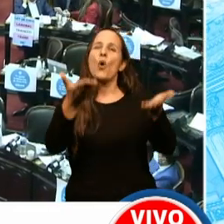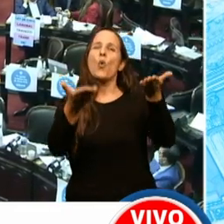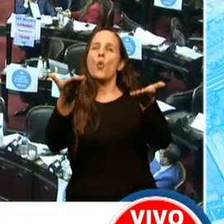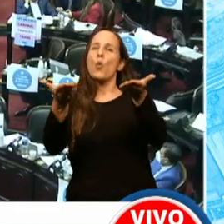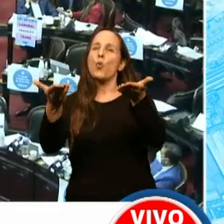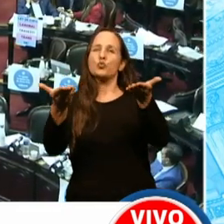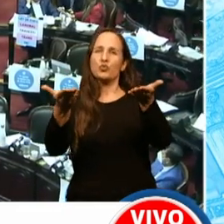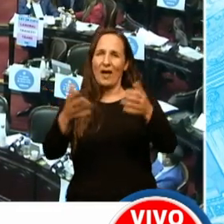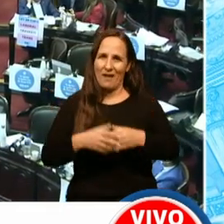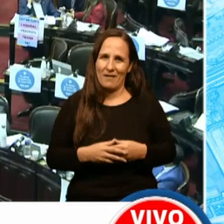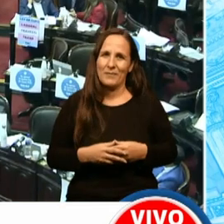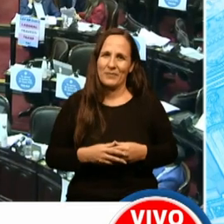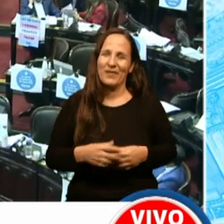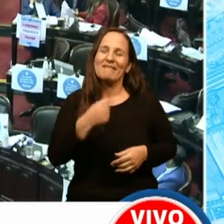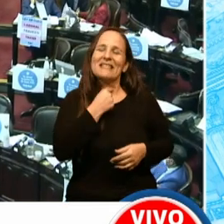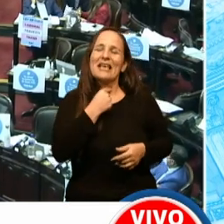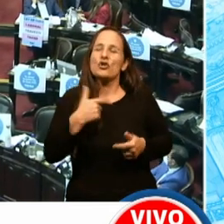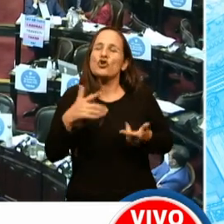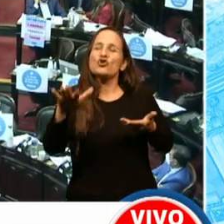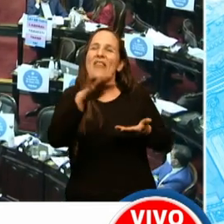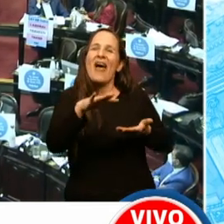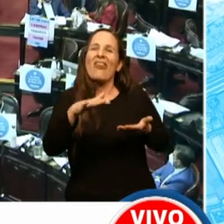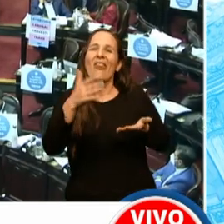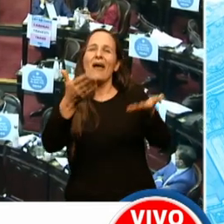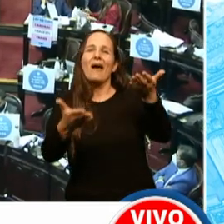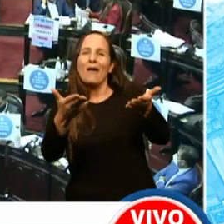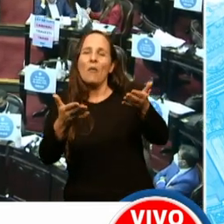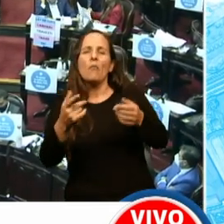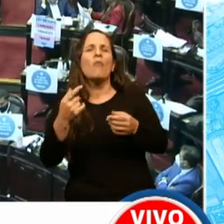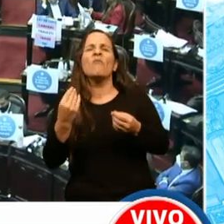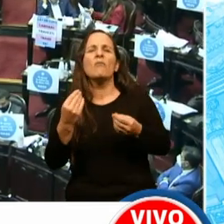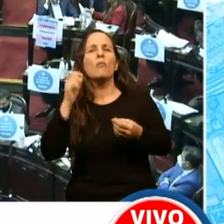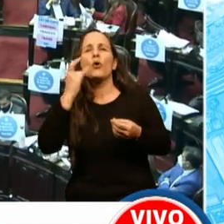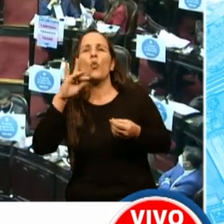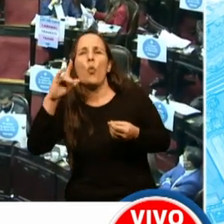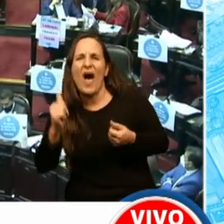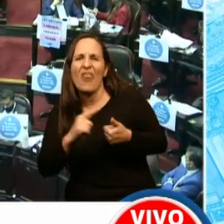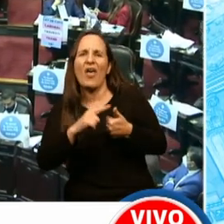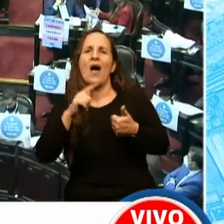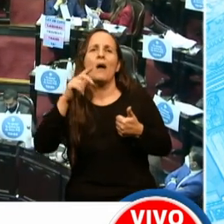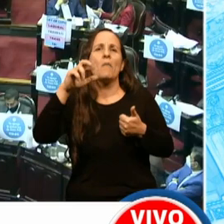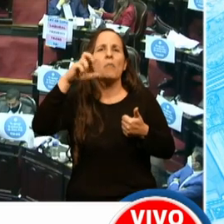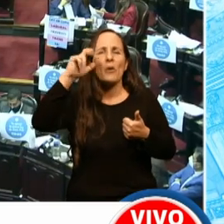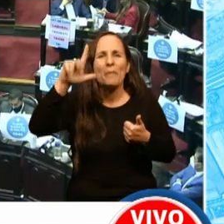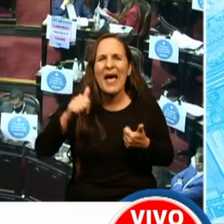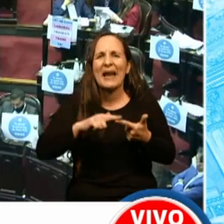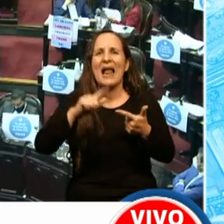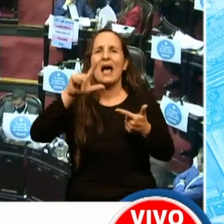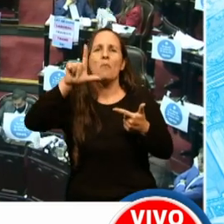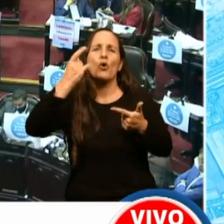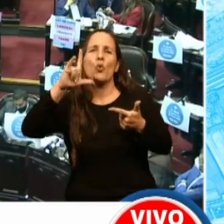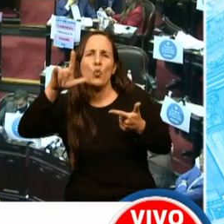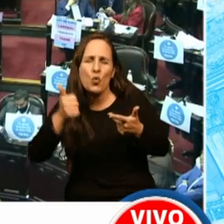quiero una sociedad un poquito más justa por wada por perla por lulu por